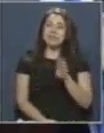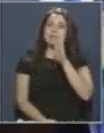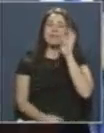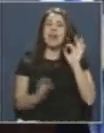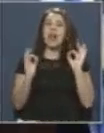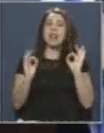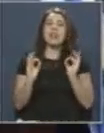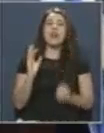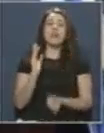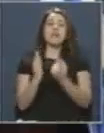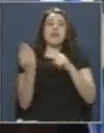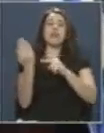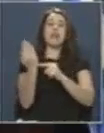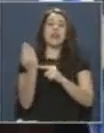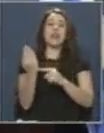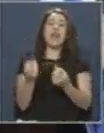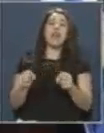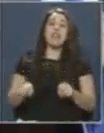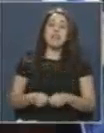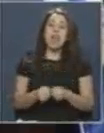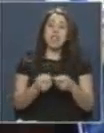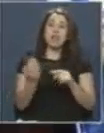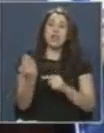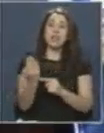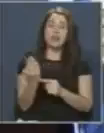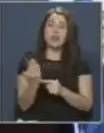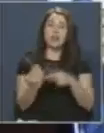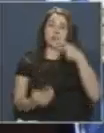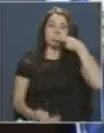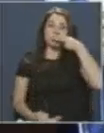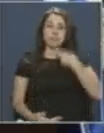altura de las nuevas tecnologías y los daños que estas tecnologías...